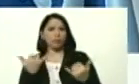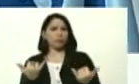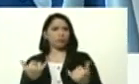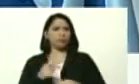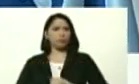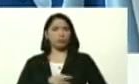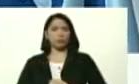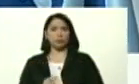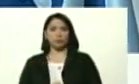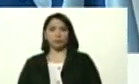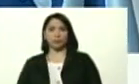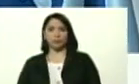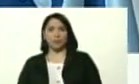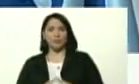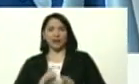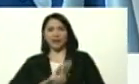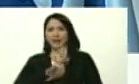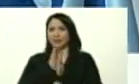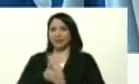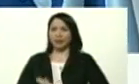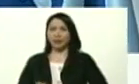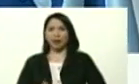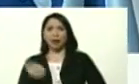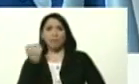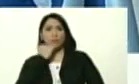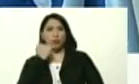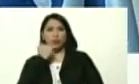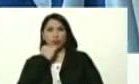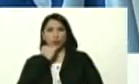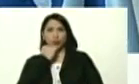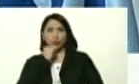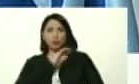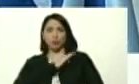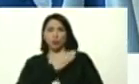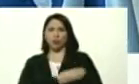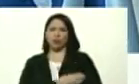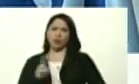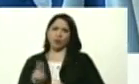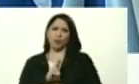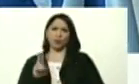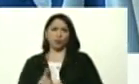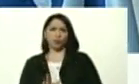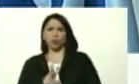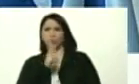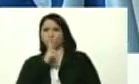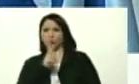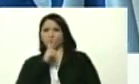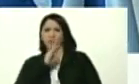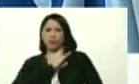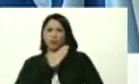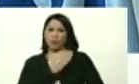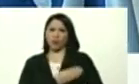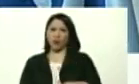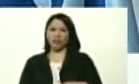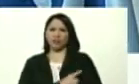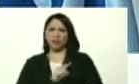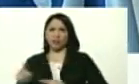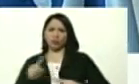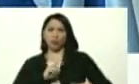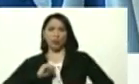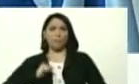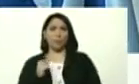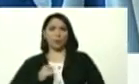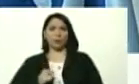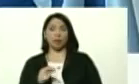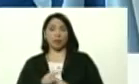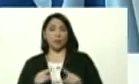hechos, para erradicar el abuso de poder, el uso desproporcionado de la fuerza en las acciones policiales,